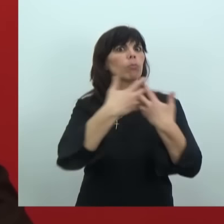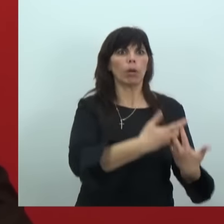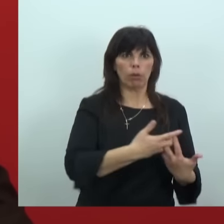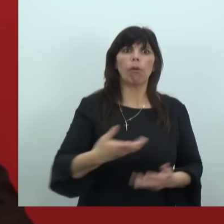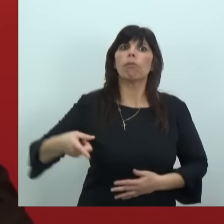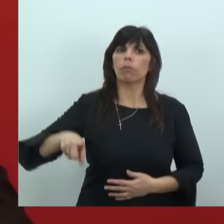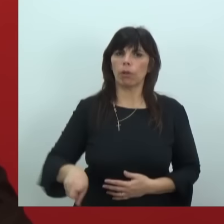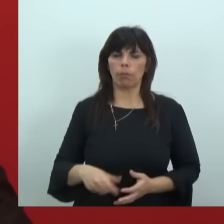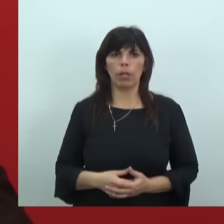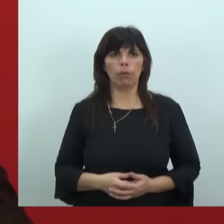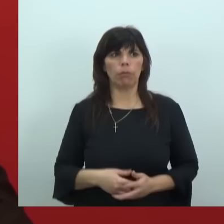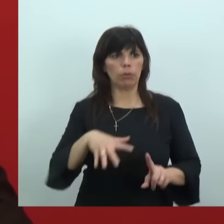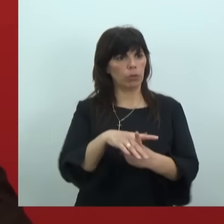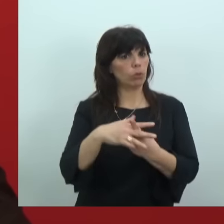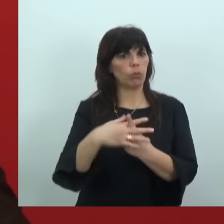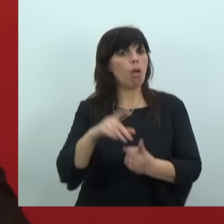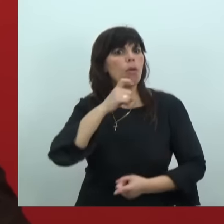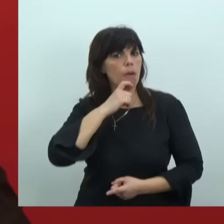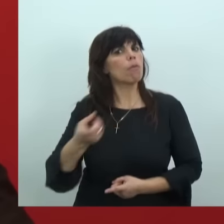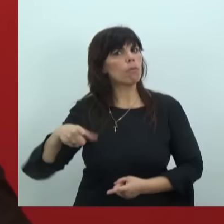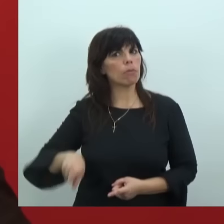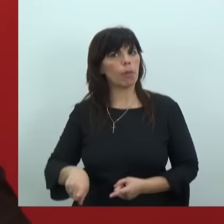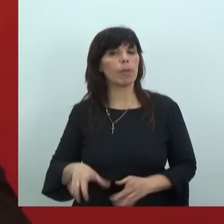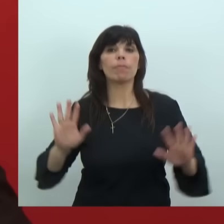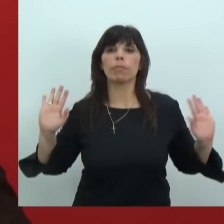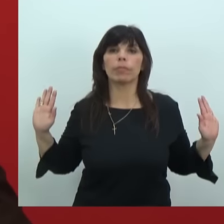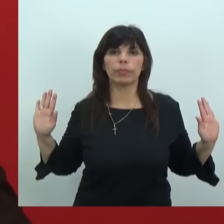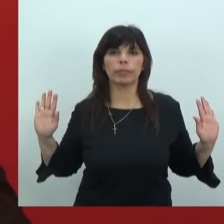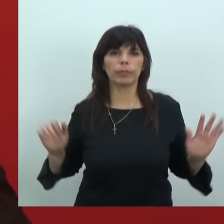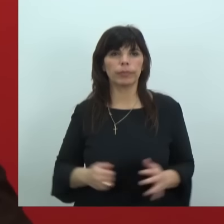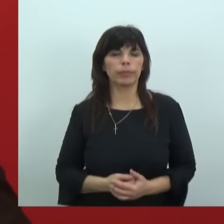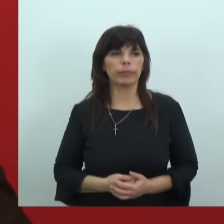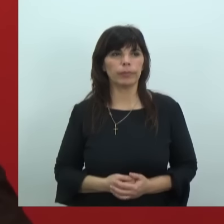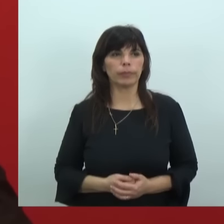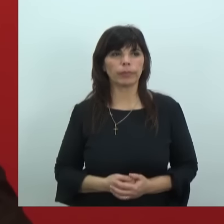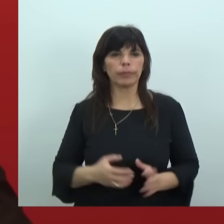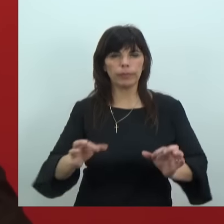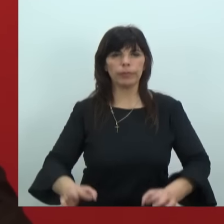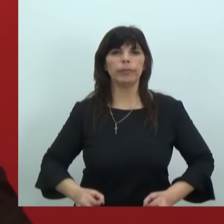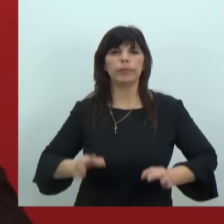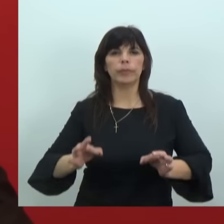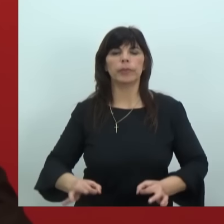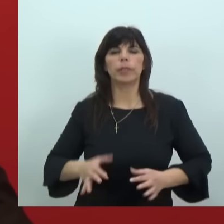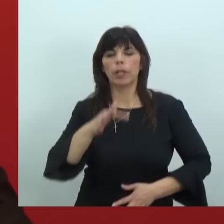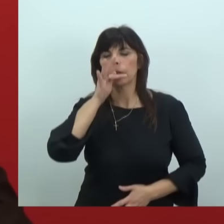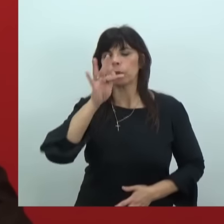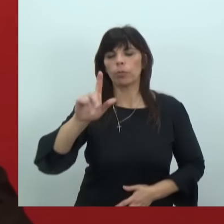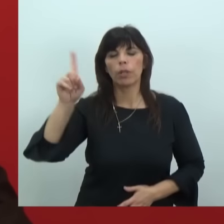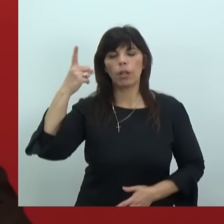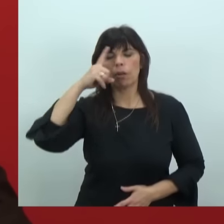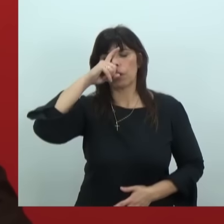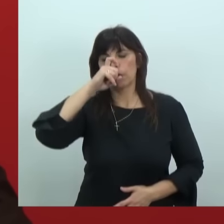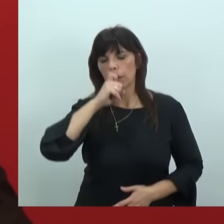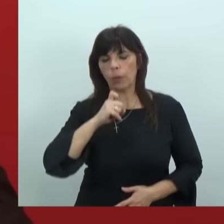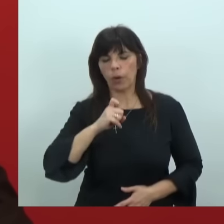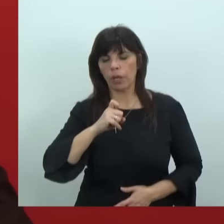Tengo dificultades, lo mismo que tú. Pero siempre me acuerdo de las promesas.